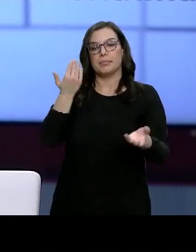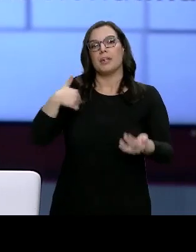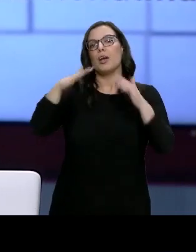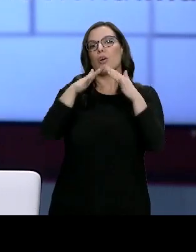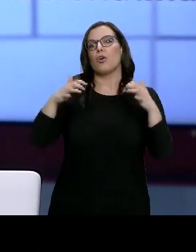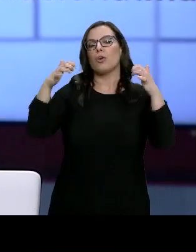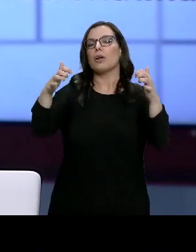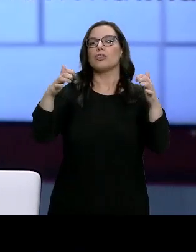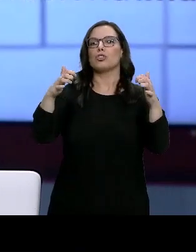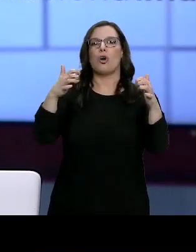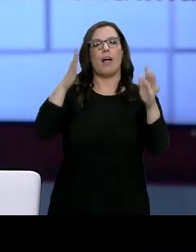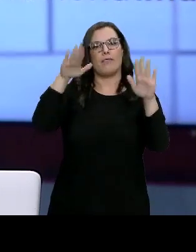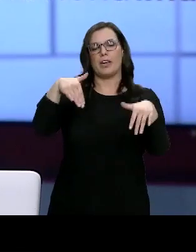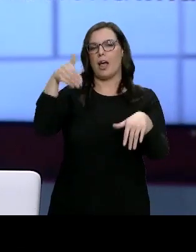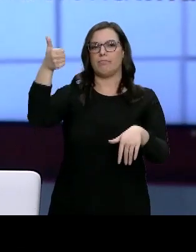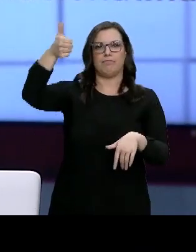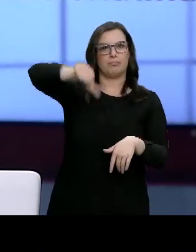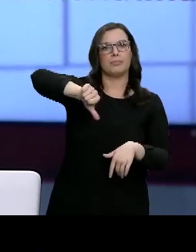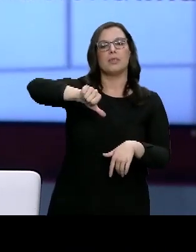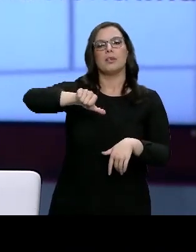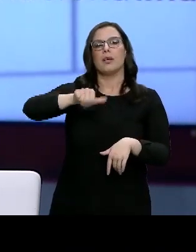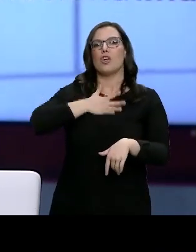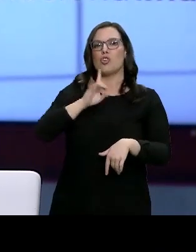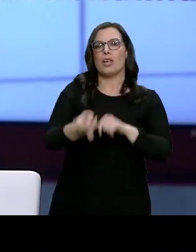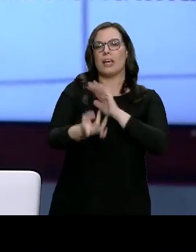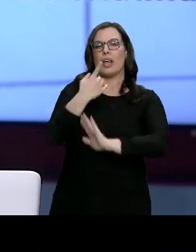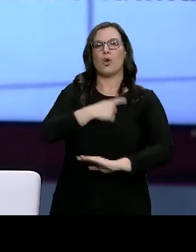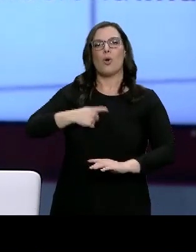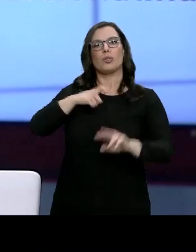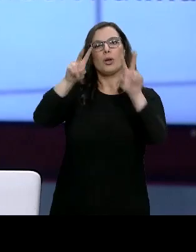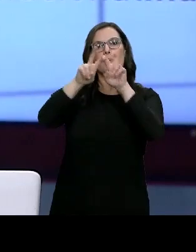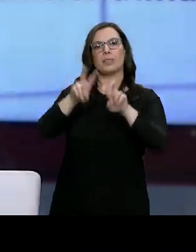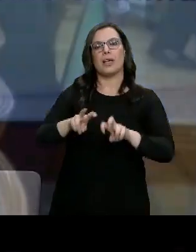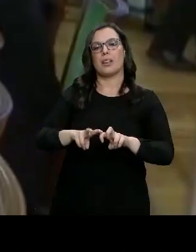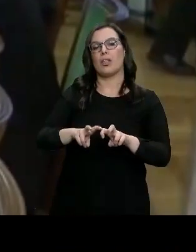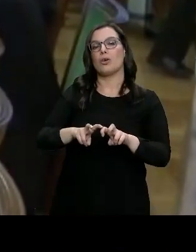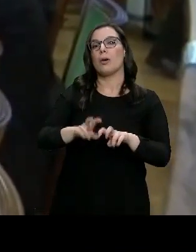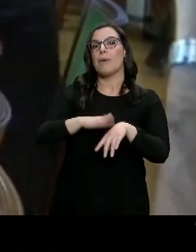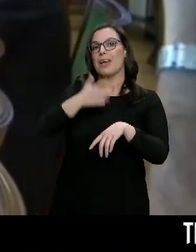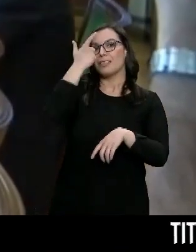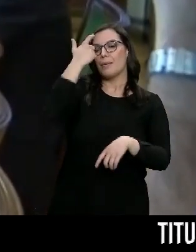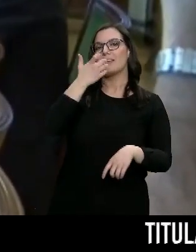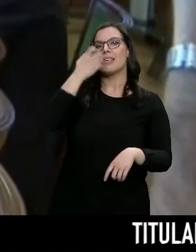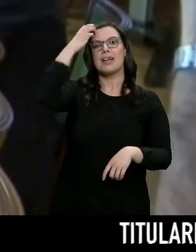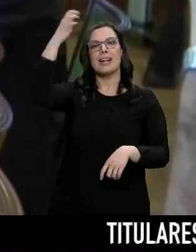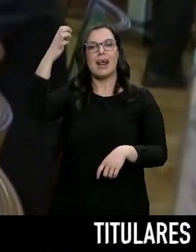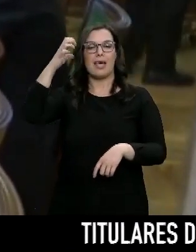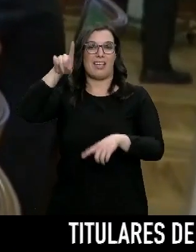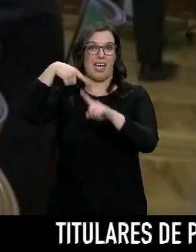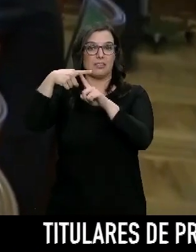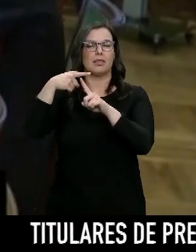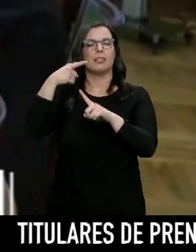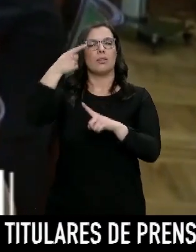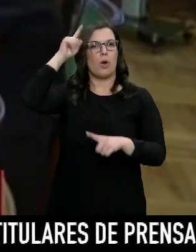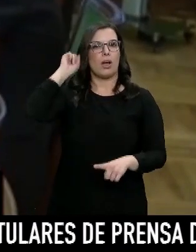ha rechazado tramitar una comisión de investigación sobre el presunto uso de tarjetas opacas por parte del Rey emérito. PSOE, PP